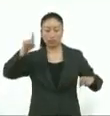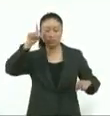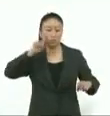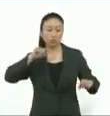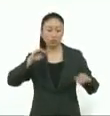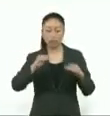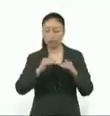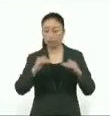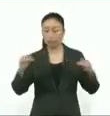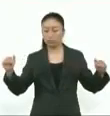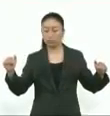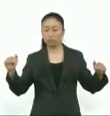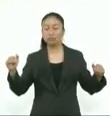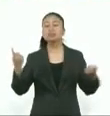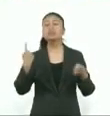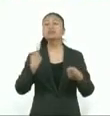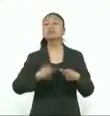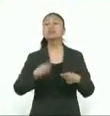México?